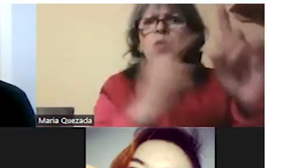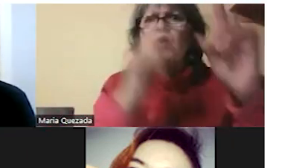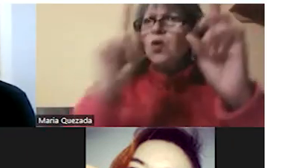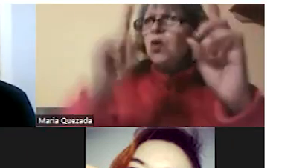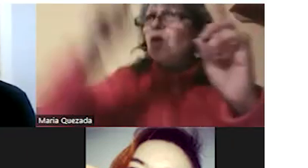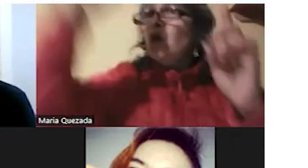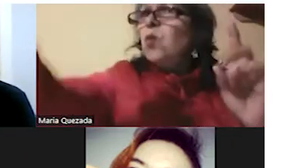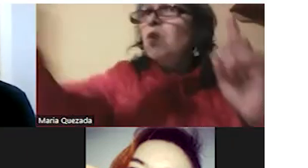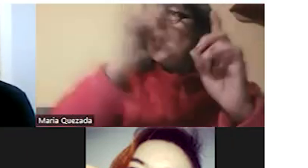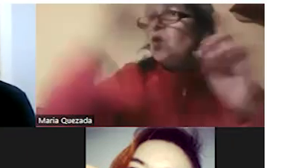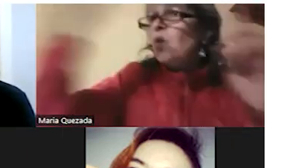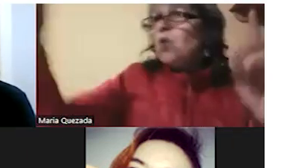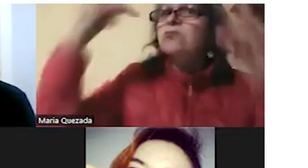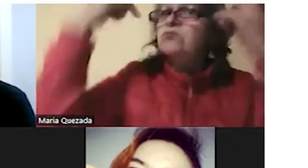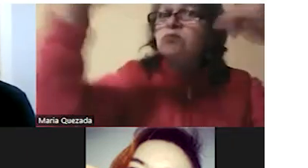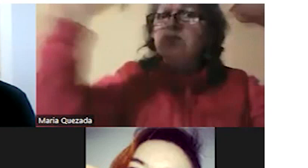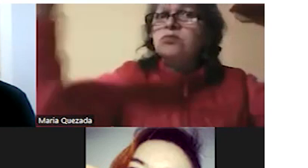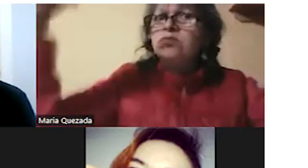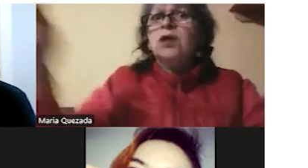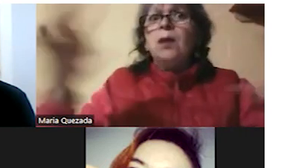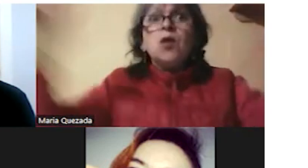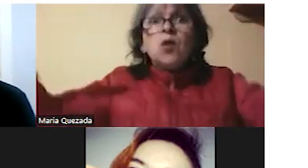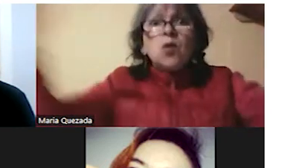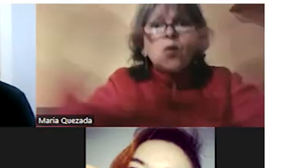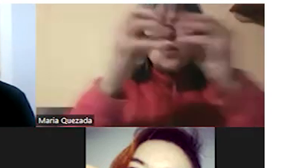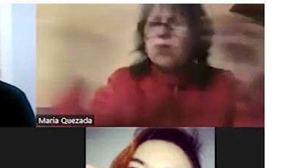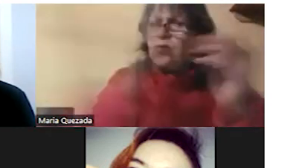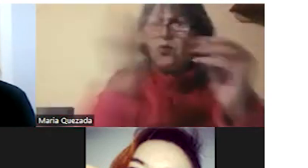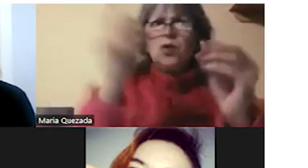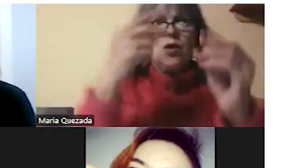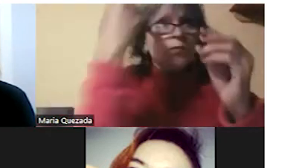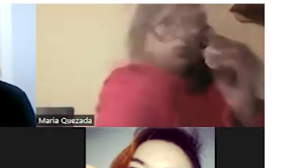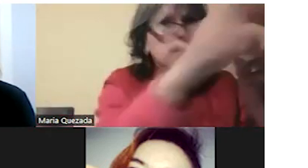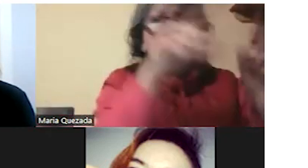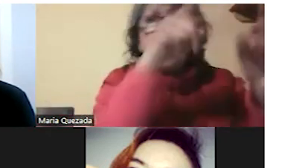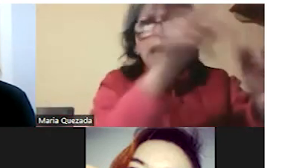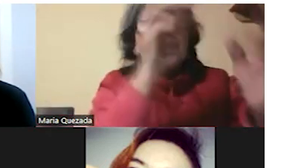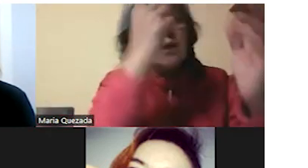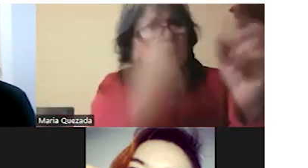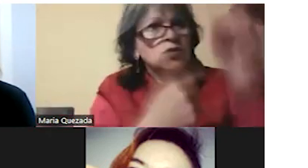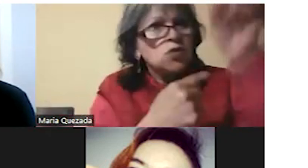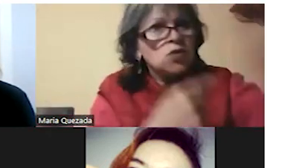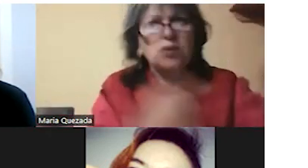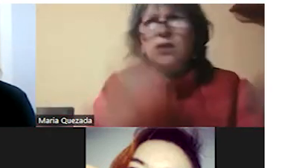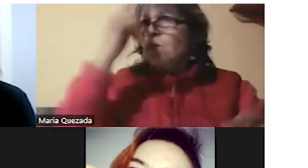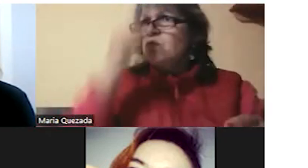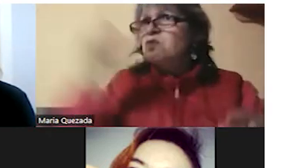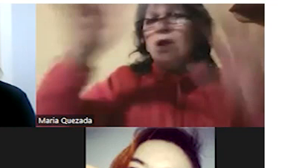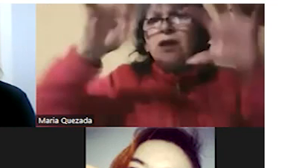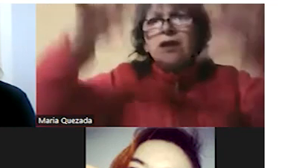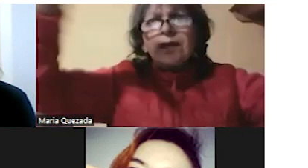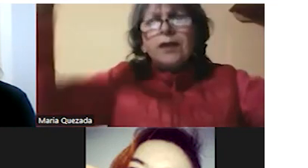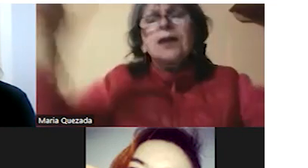ciertas personas. Entonces, eso le ha llamado mucho la atención. Mucha información que ya desconocía de distintos